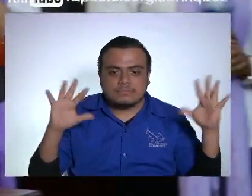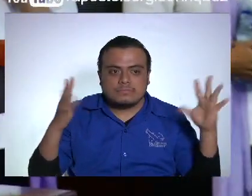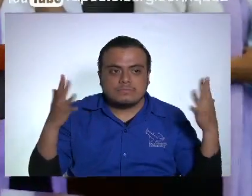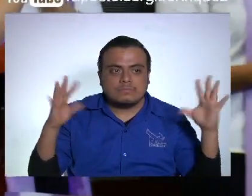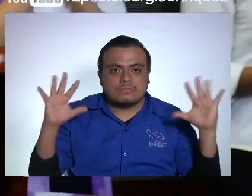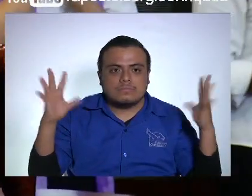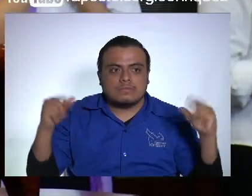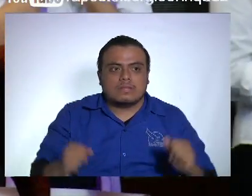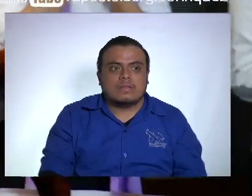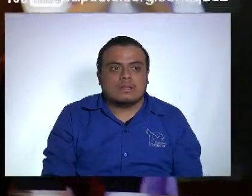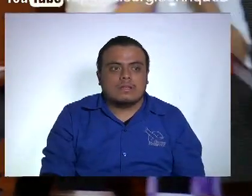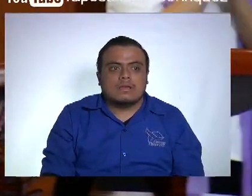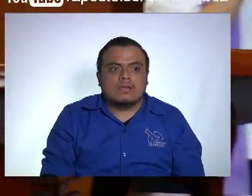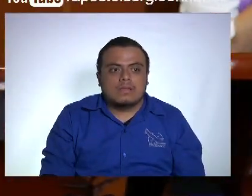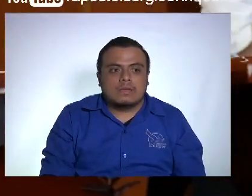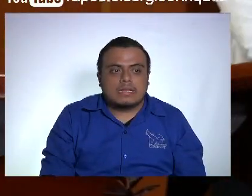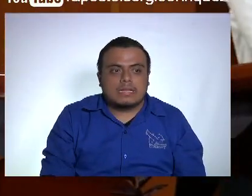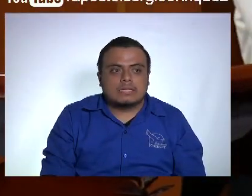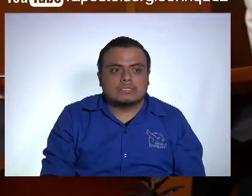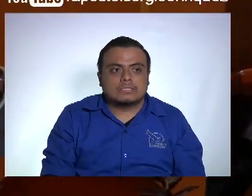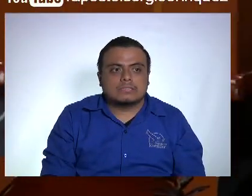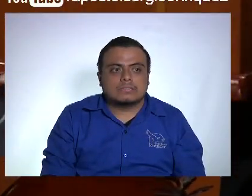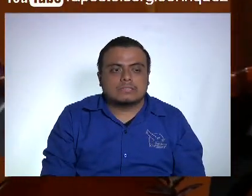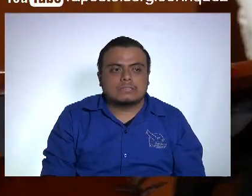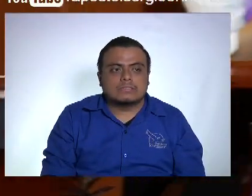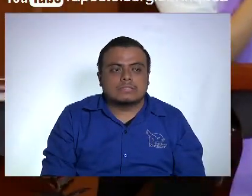Aleluya. Oh,